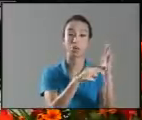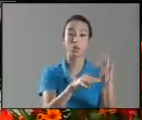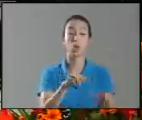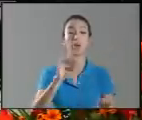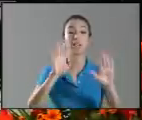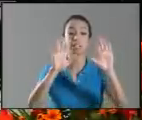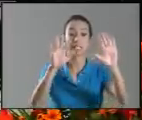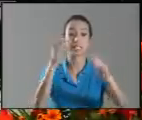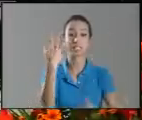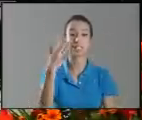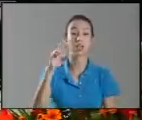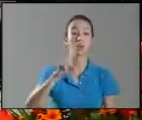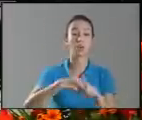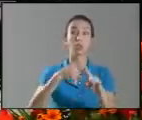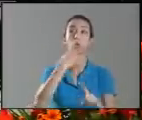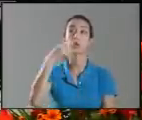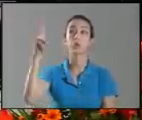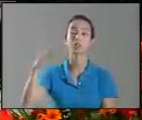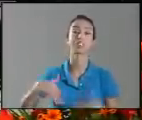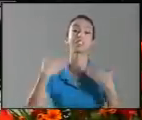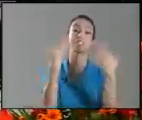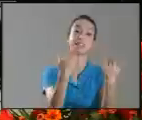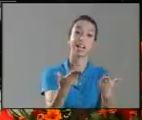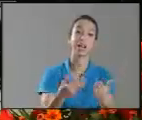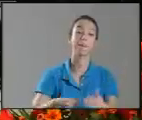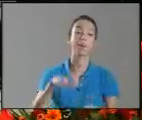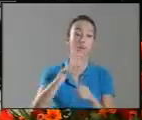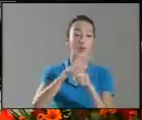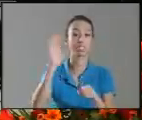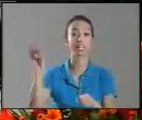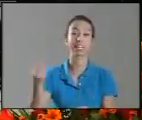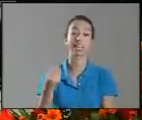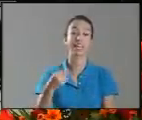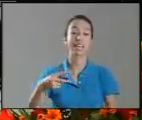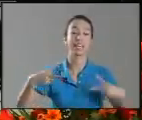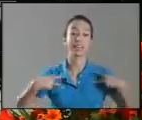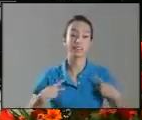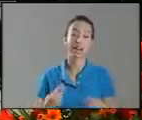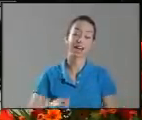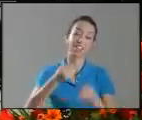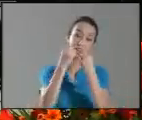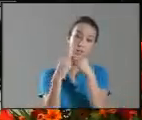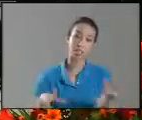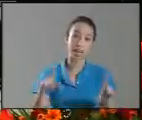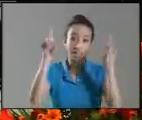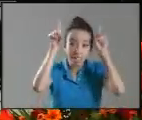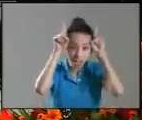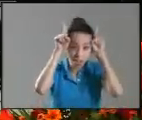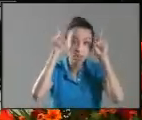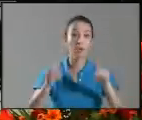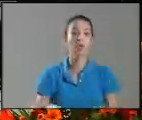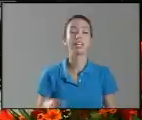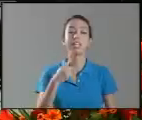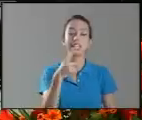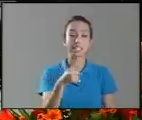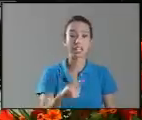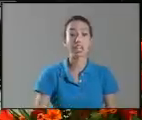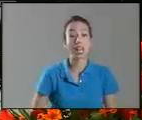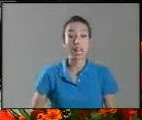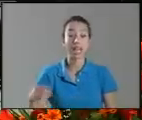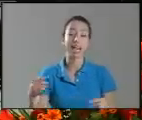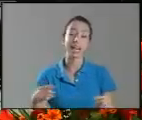Es, hermanos, como Génesis 3:15, que cuando Dios da la promesa de que iba a derrotar al